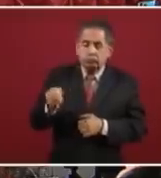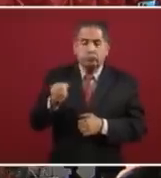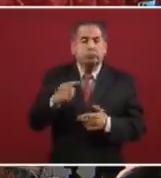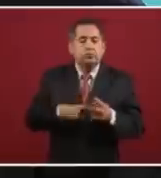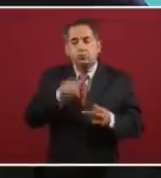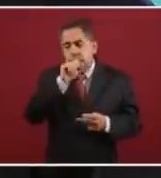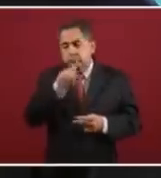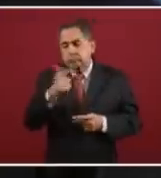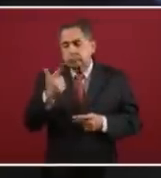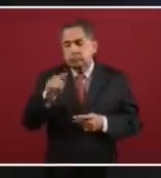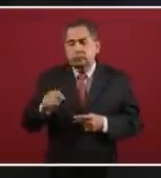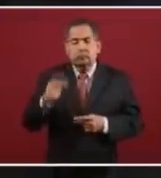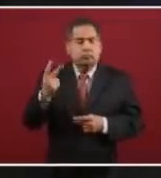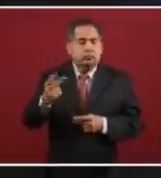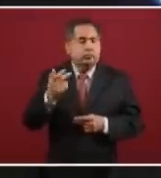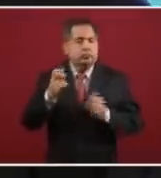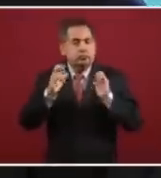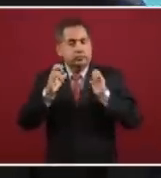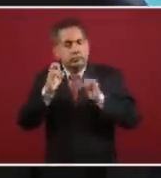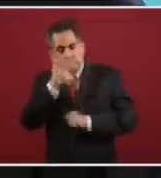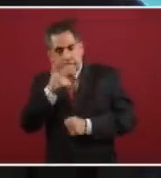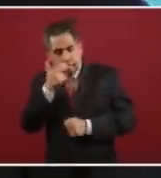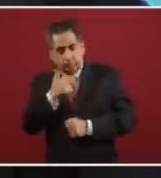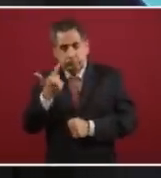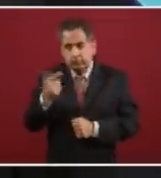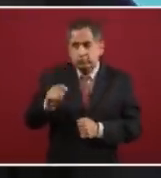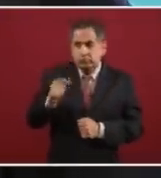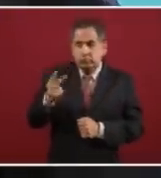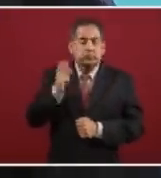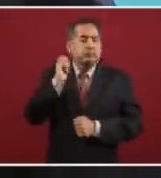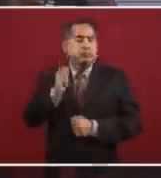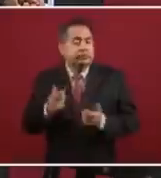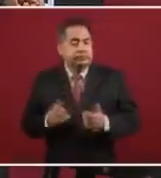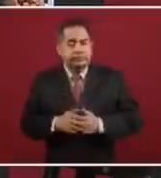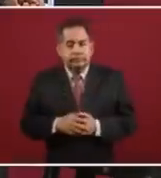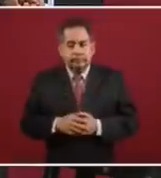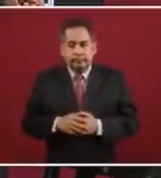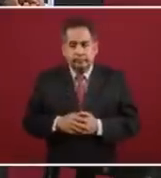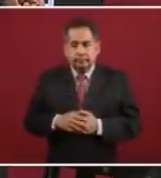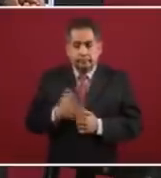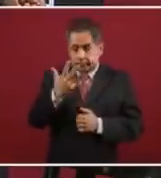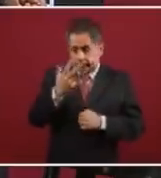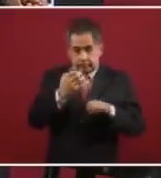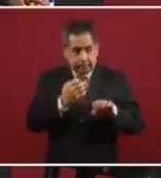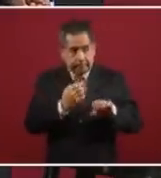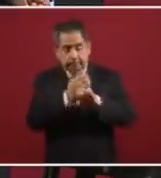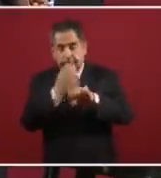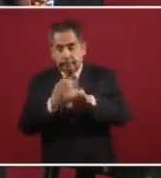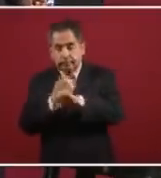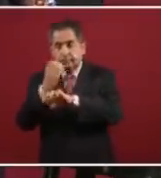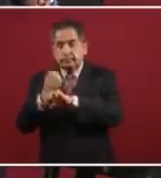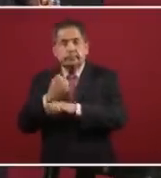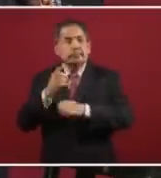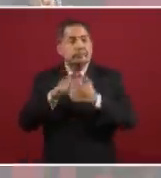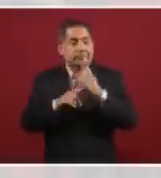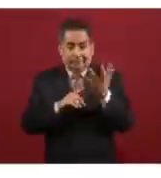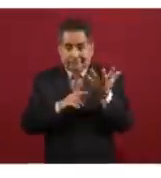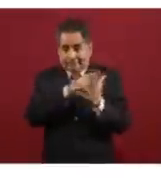Jalisco 7.2 y Chihuahua 7.2. Es decir, en cinco estados se comete el